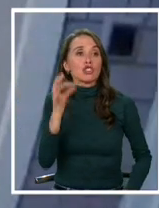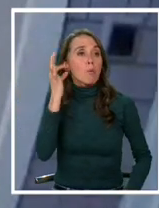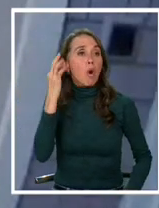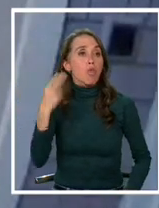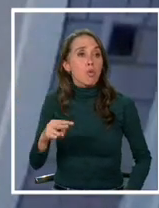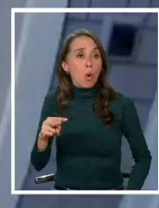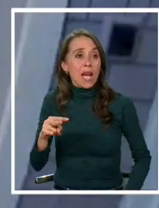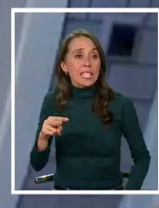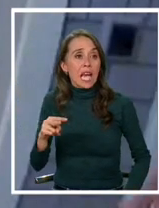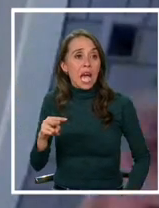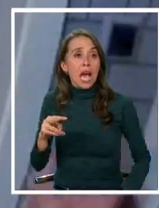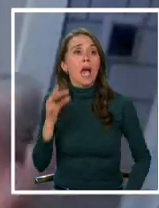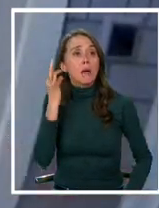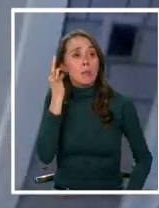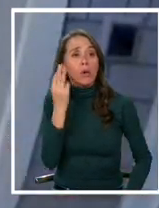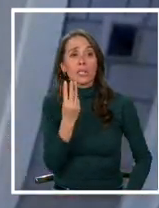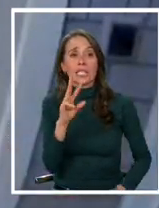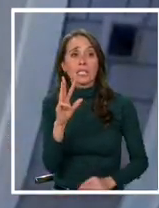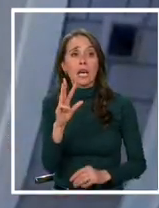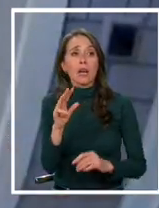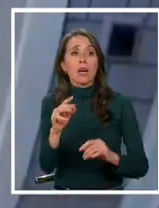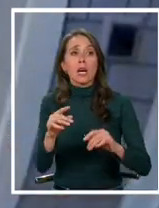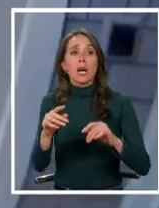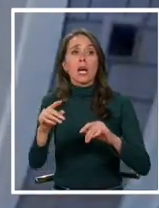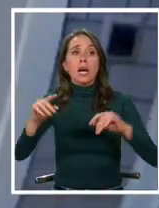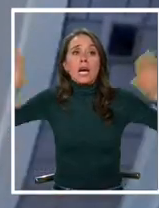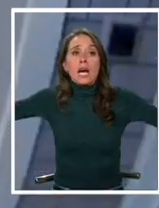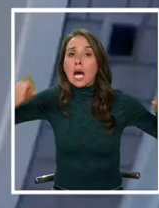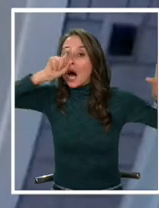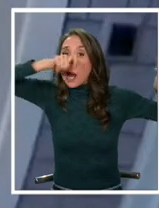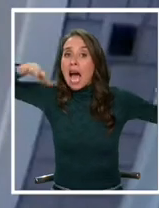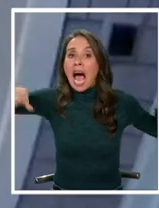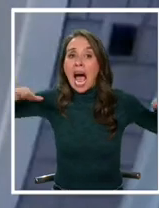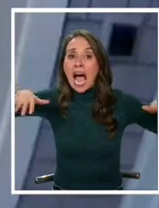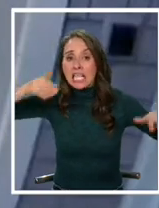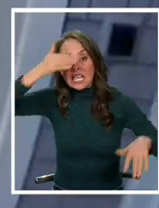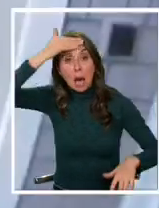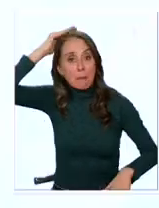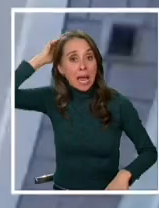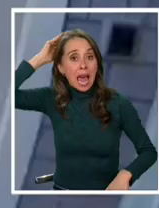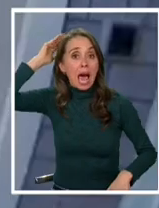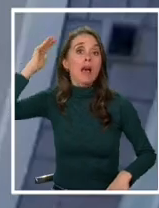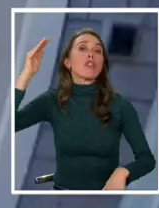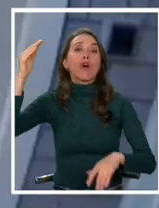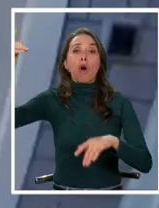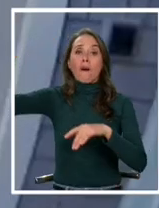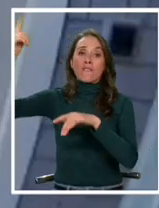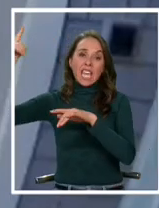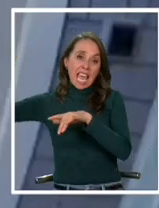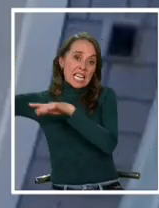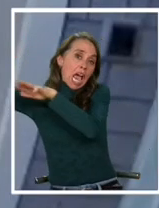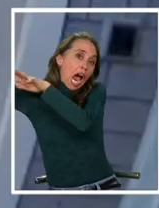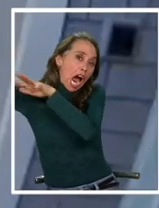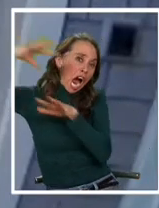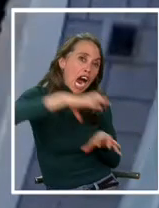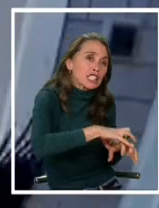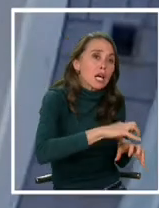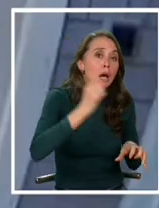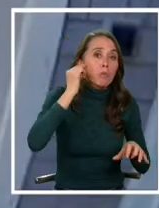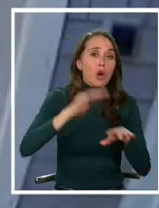que vimos que es una canadiense de 31 años El ganso está haciendo atacado por una águila calva y sale la mujer